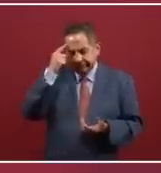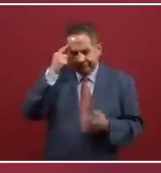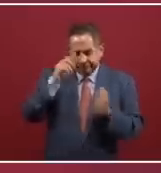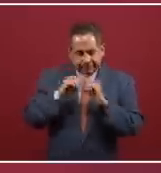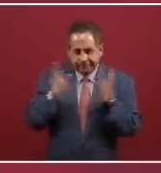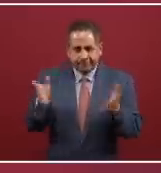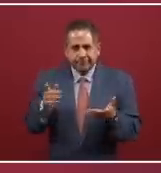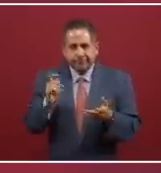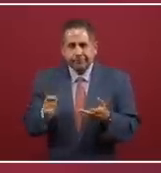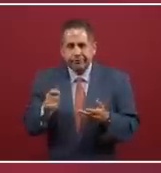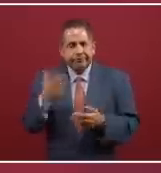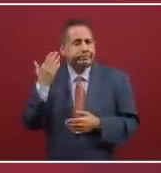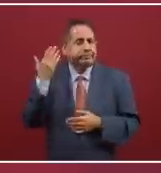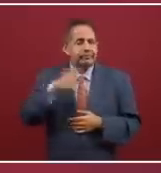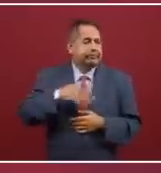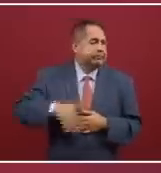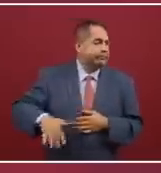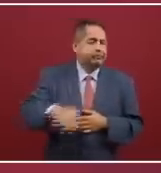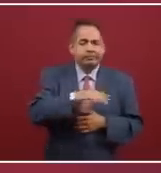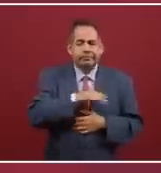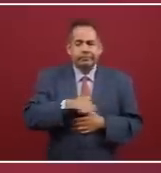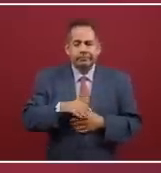se sabe